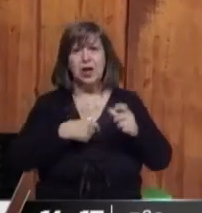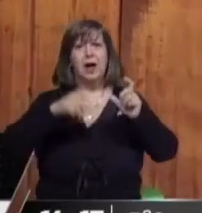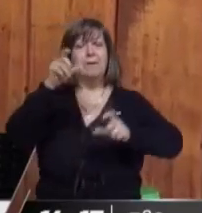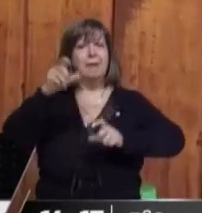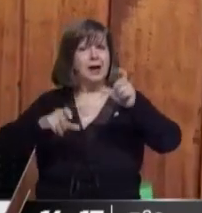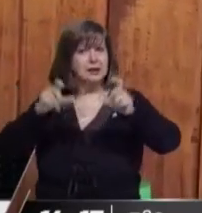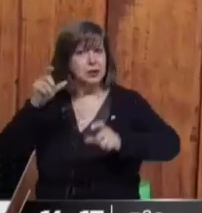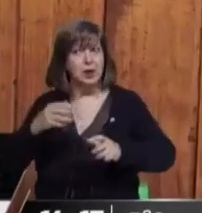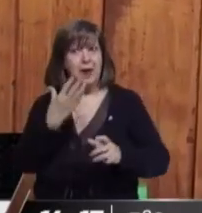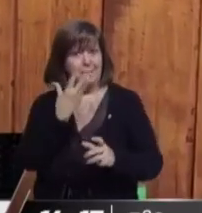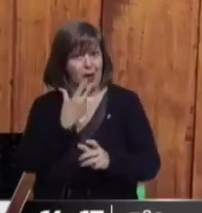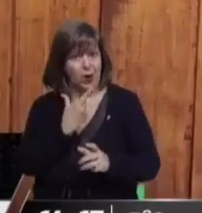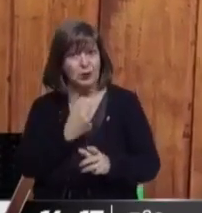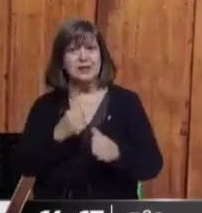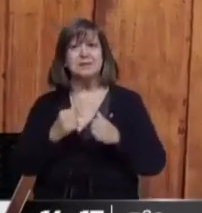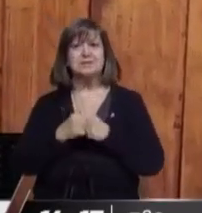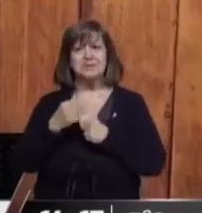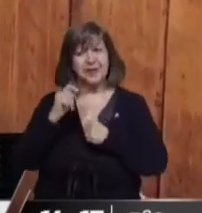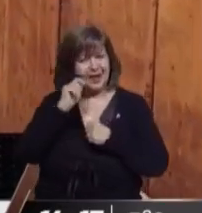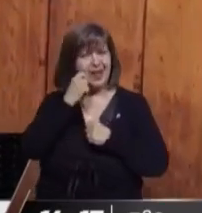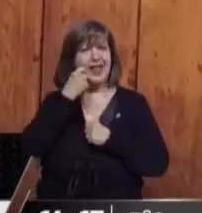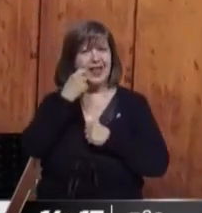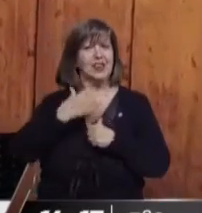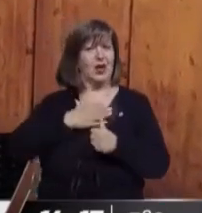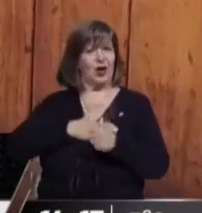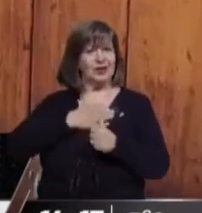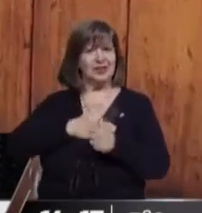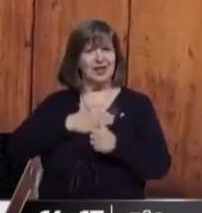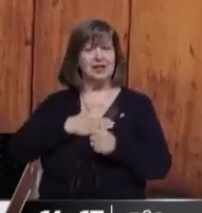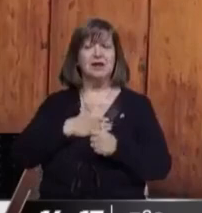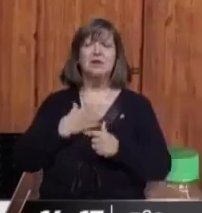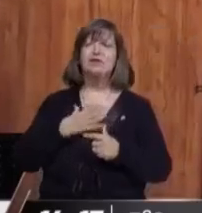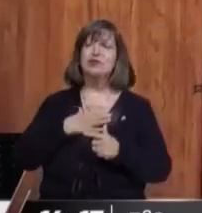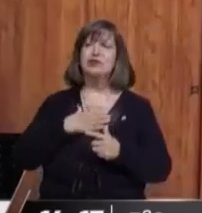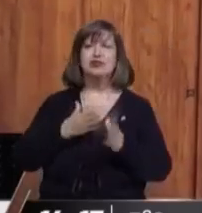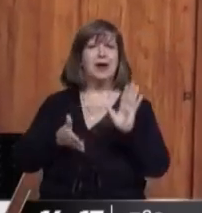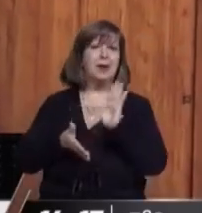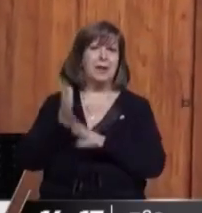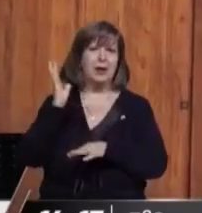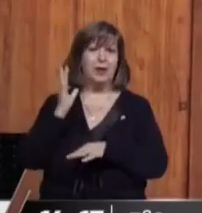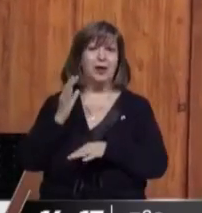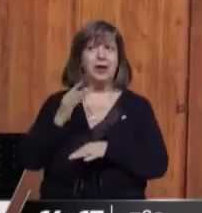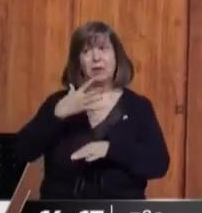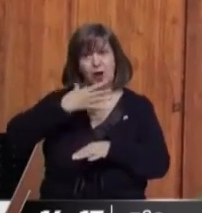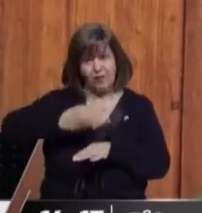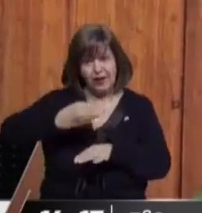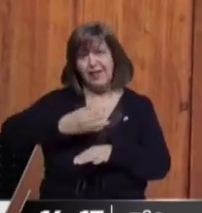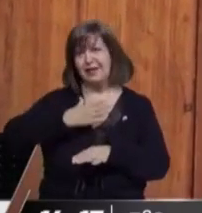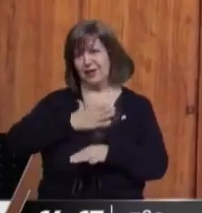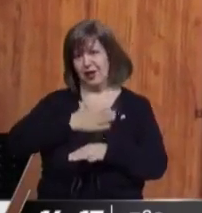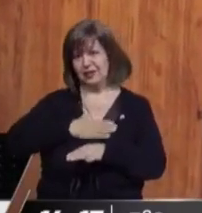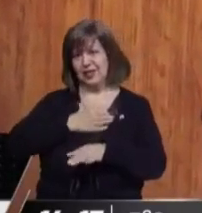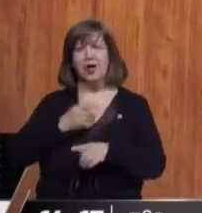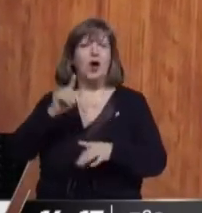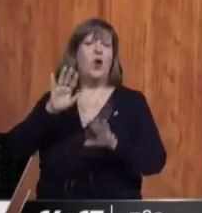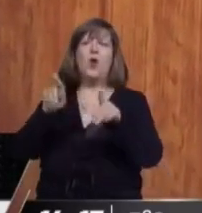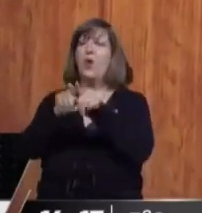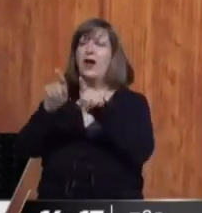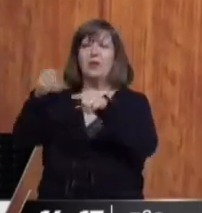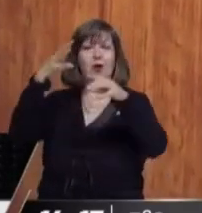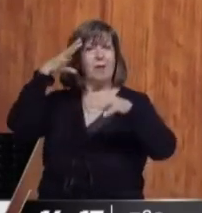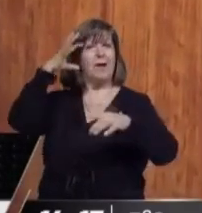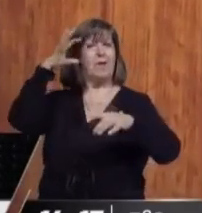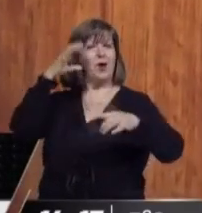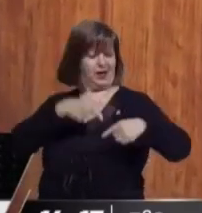gente es genial la estás pasando hermoso sí Lástima que ya me voy pero lo pasé muy bien pero queda todo en su corazón la vivencia